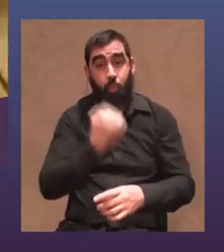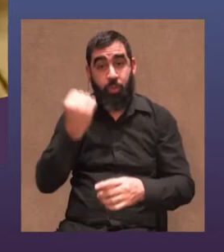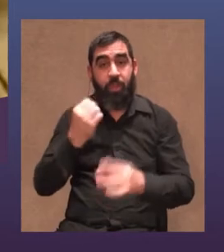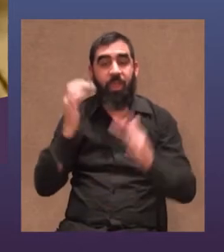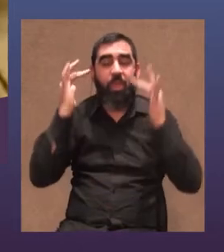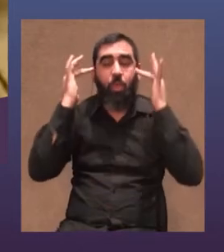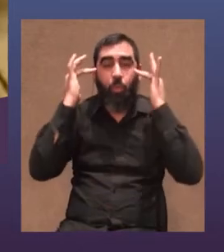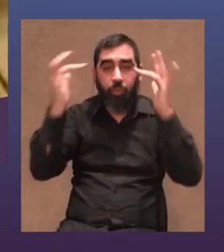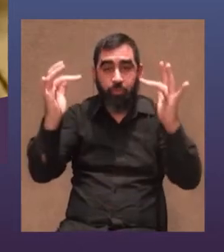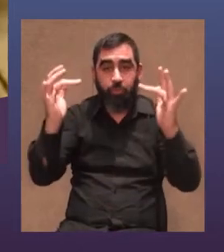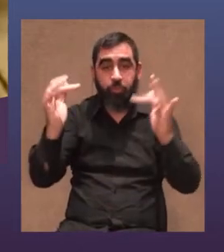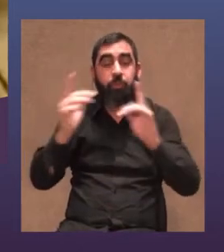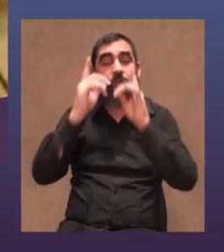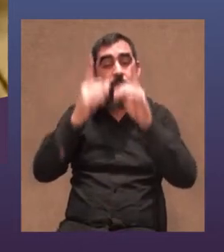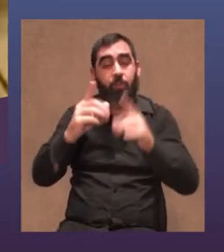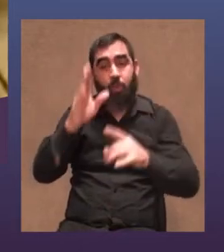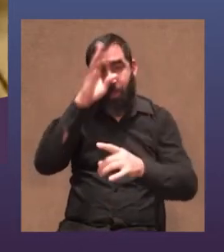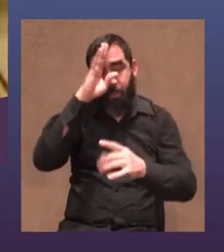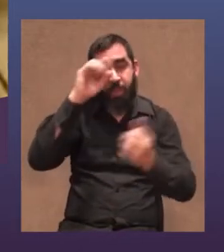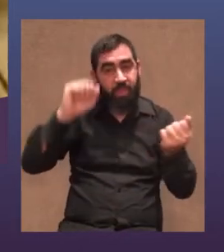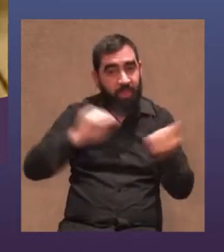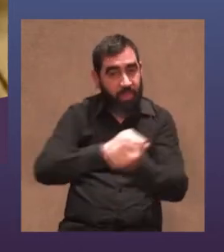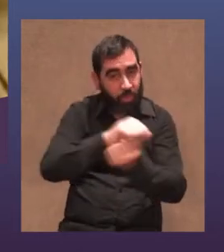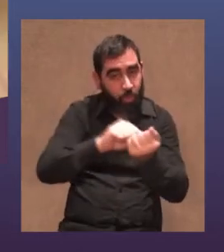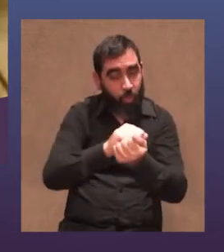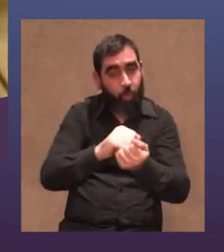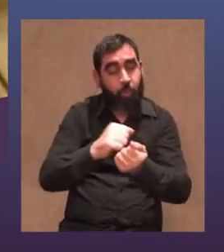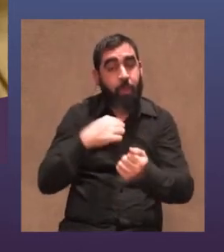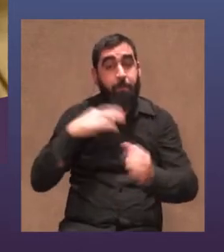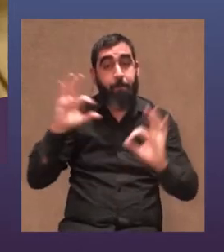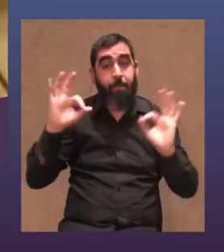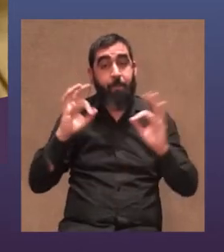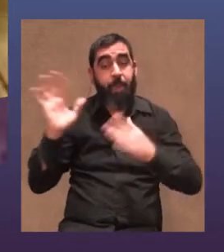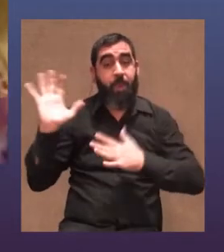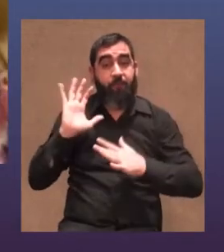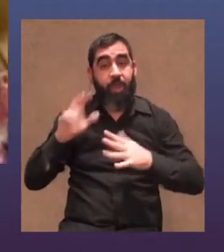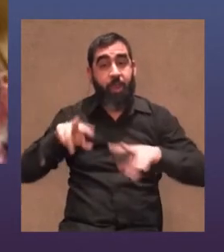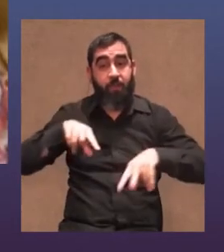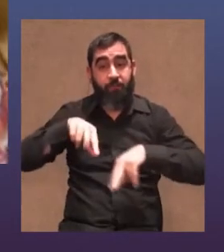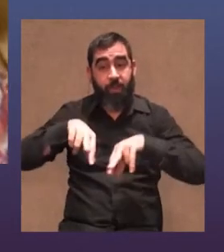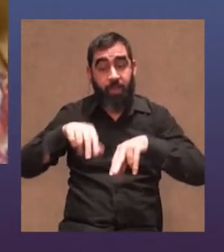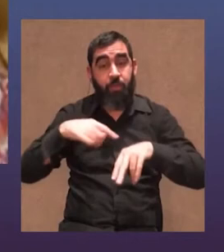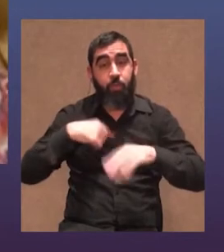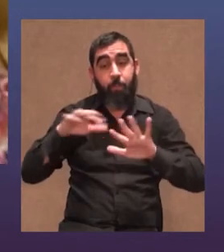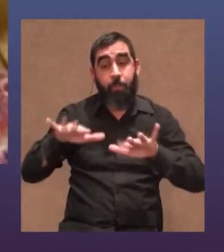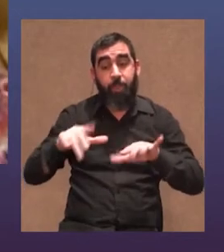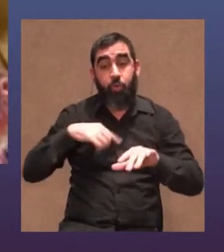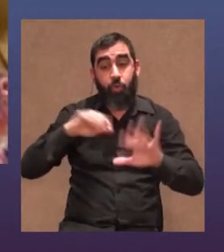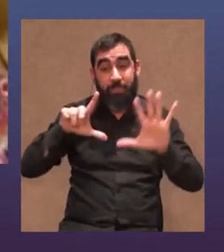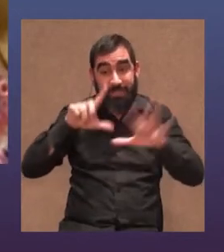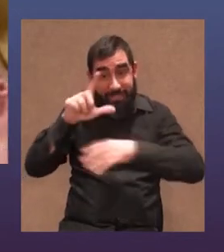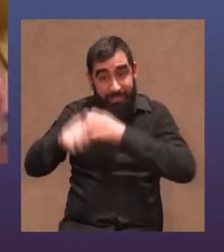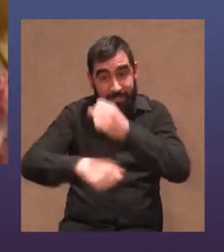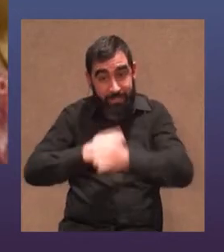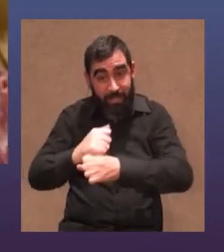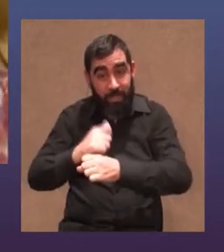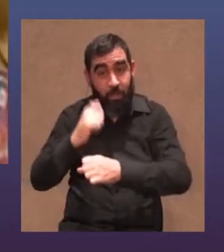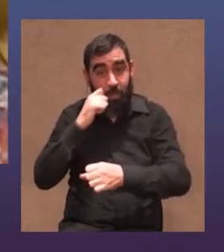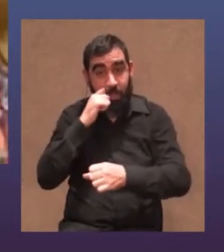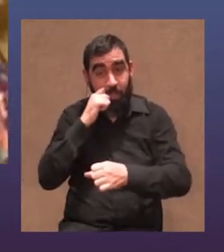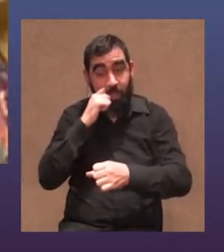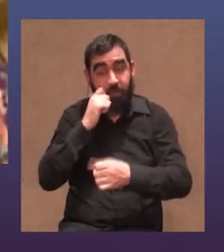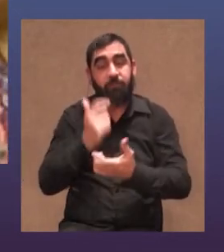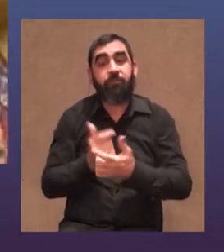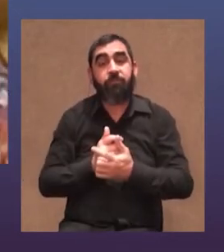la educación, entonces aprendimos idiomas, mi hermana ballet, yo piano, y a los 7 años me endulza